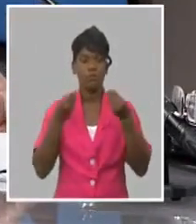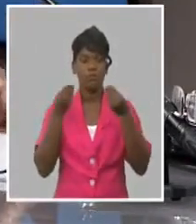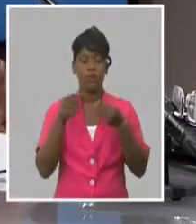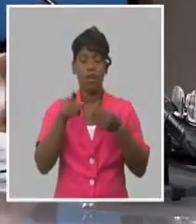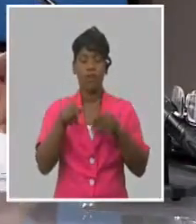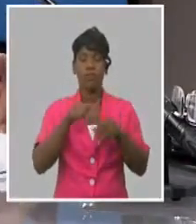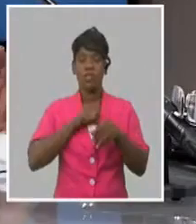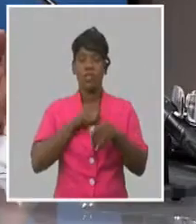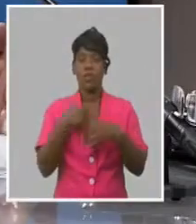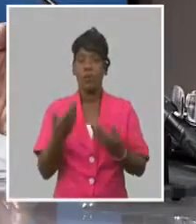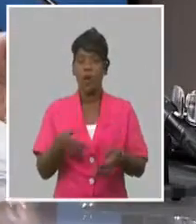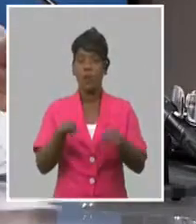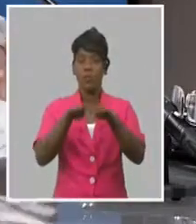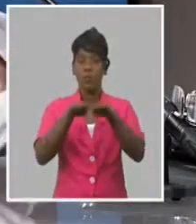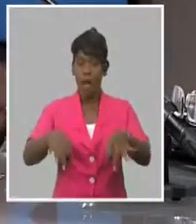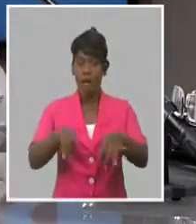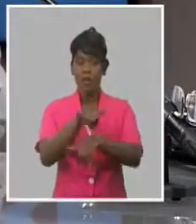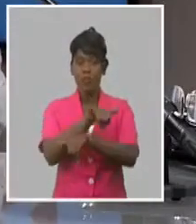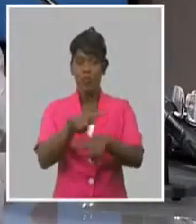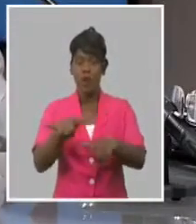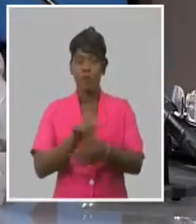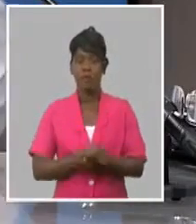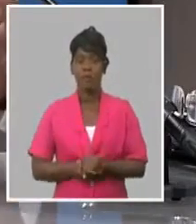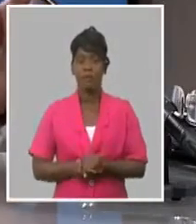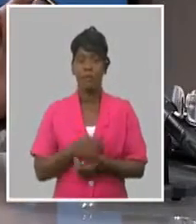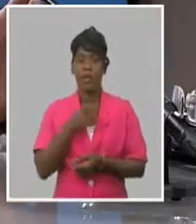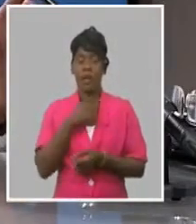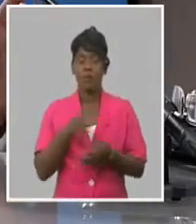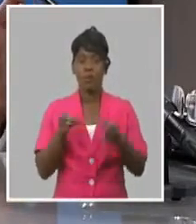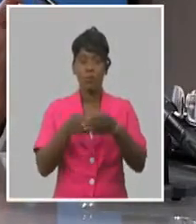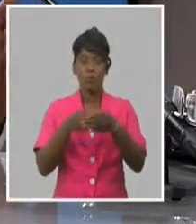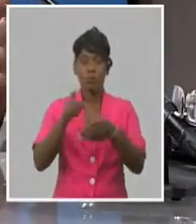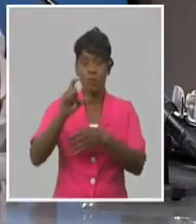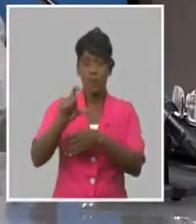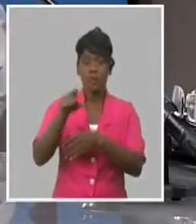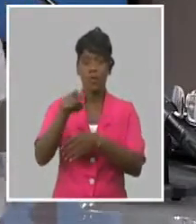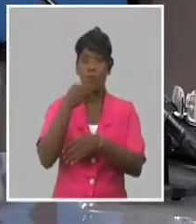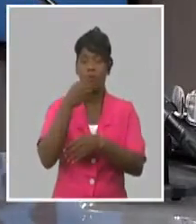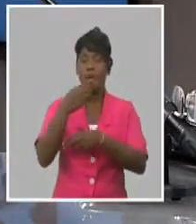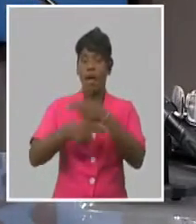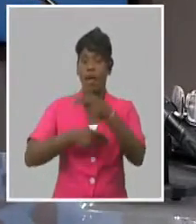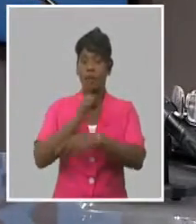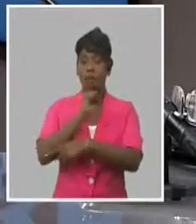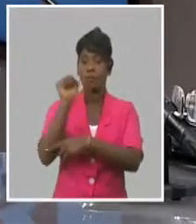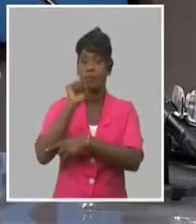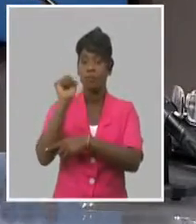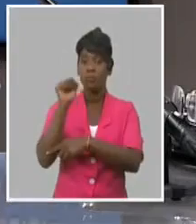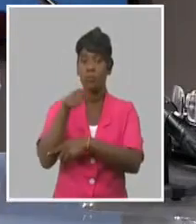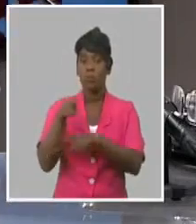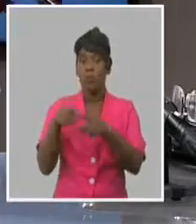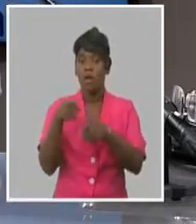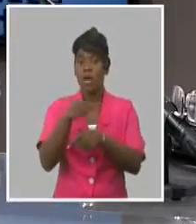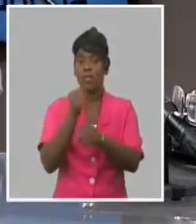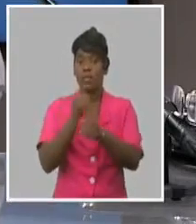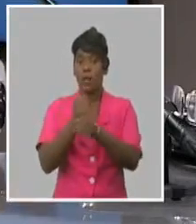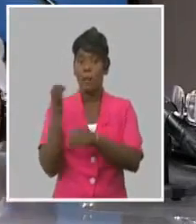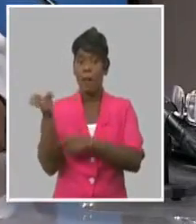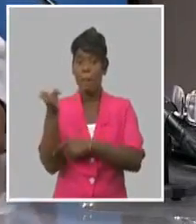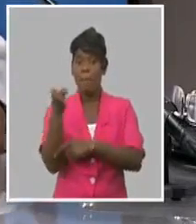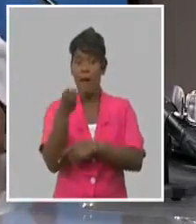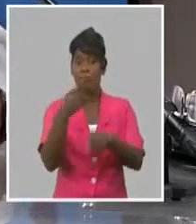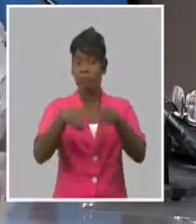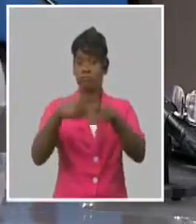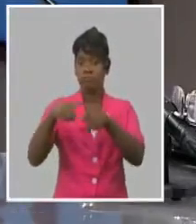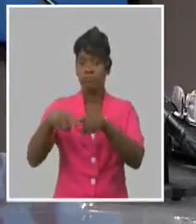estatal con el resto de los actores económicos. Una IVA crea utilidades y la reparte. ¿Y por qué si una empresa crea utilidades, le